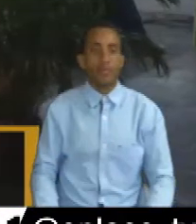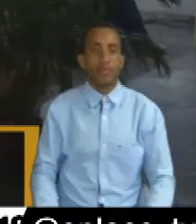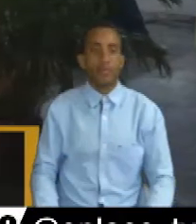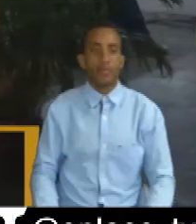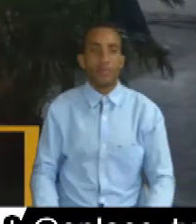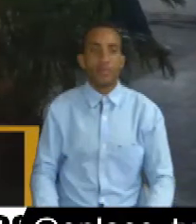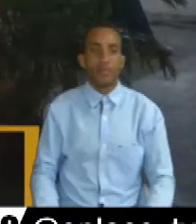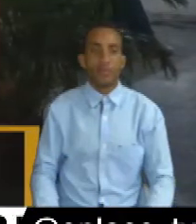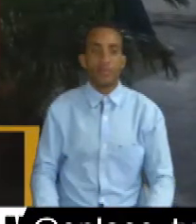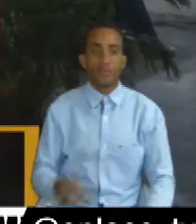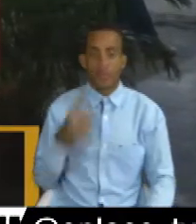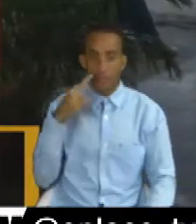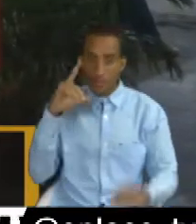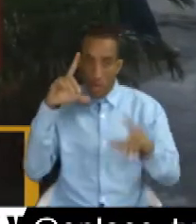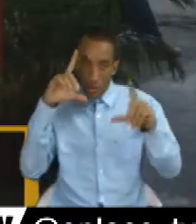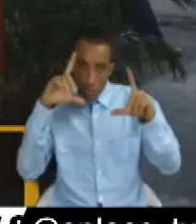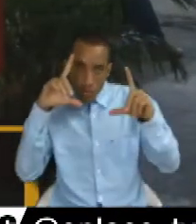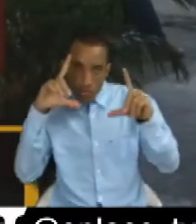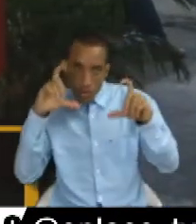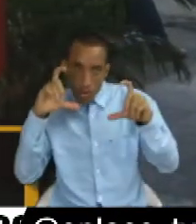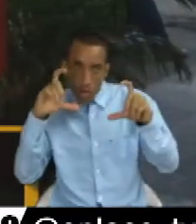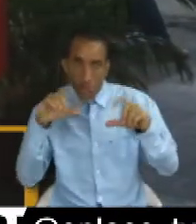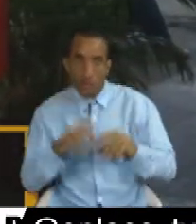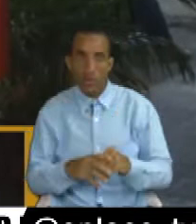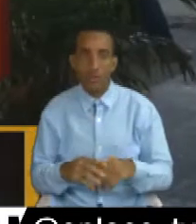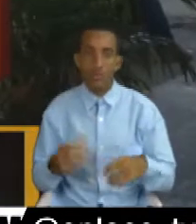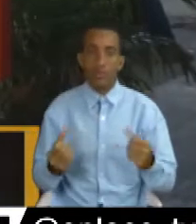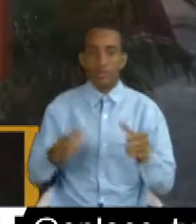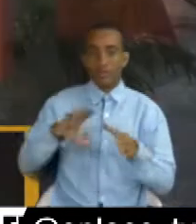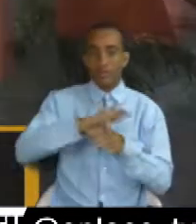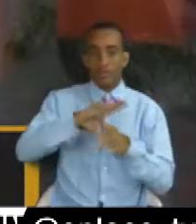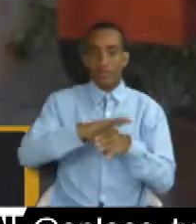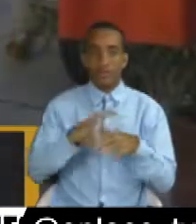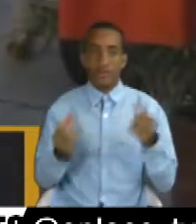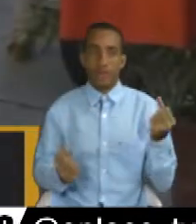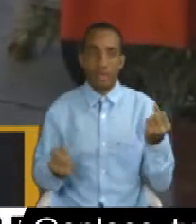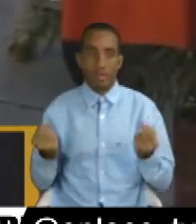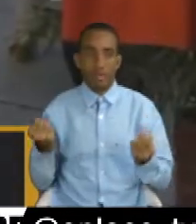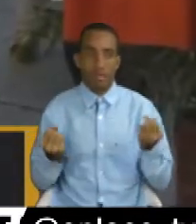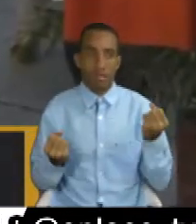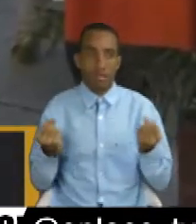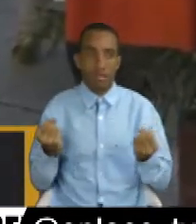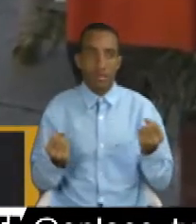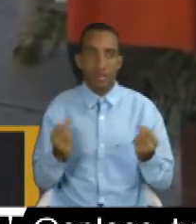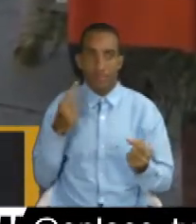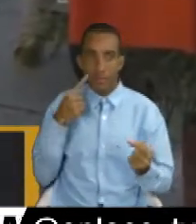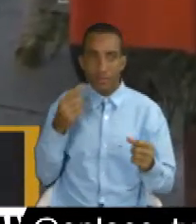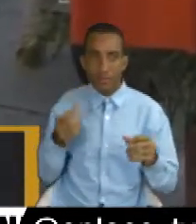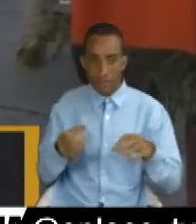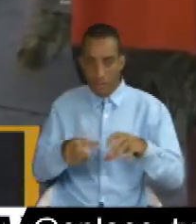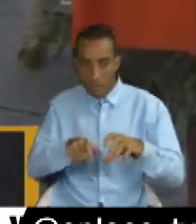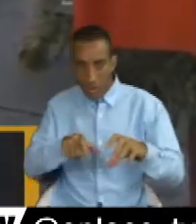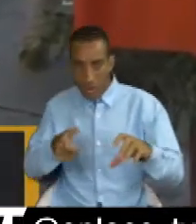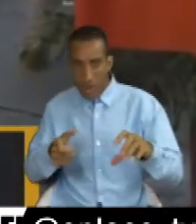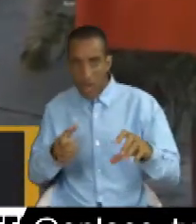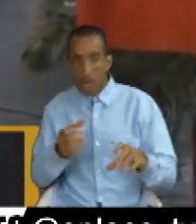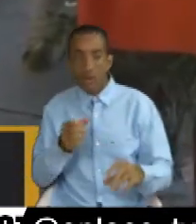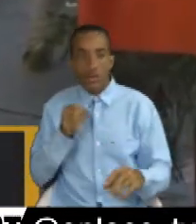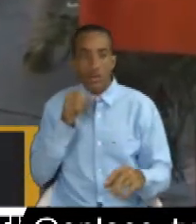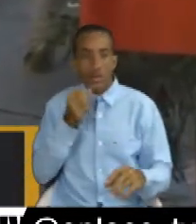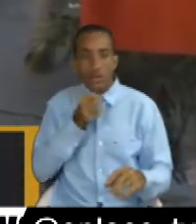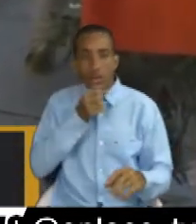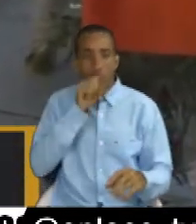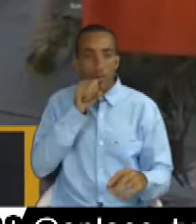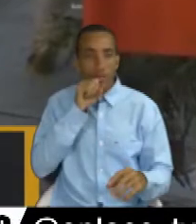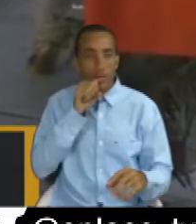En esta otra fotografía vemos cómo este conductor de taxi transporta de manera irresponsable cilindros cargados con gas, colocando en riesgo su